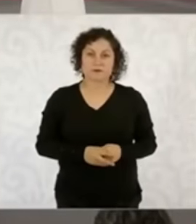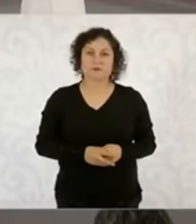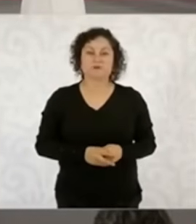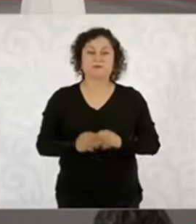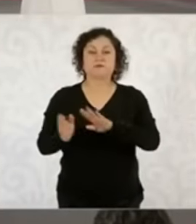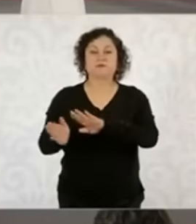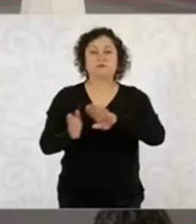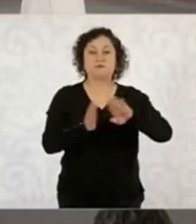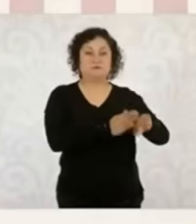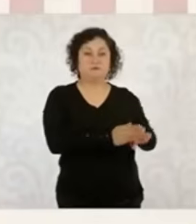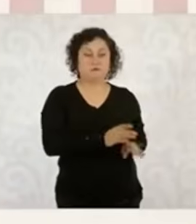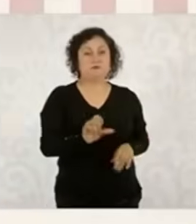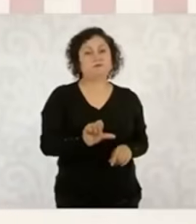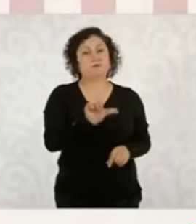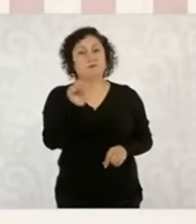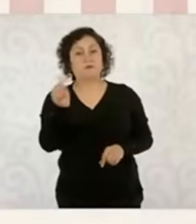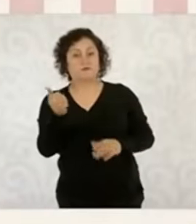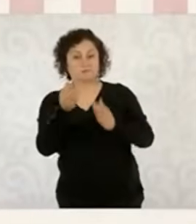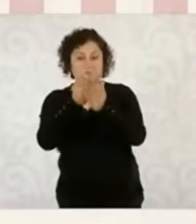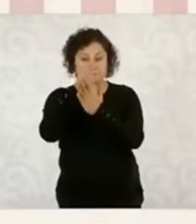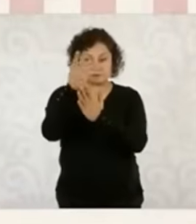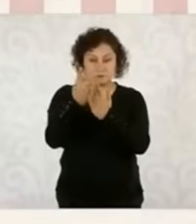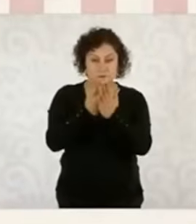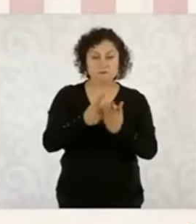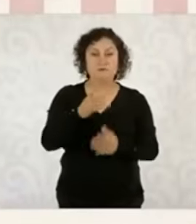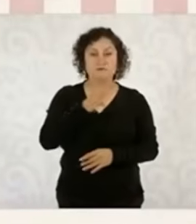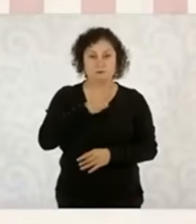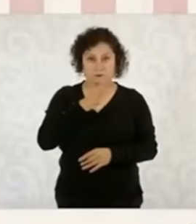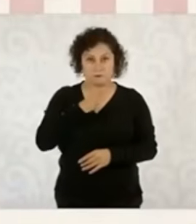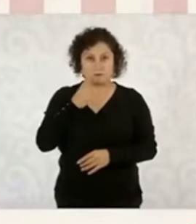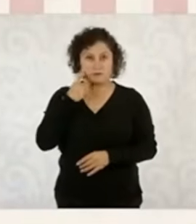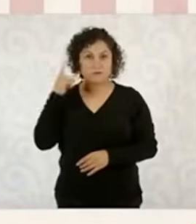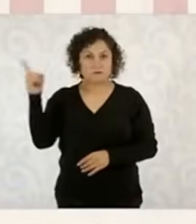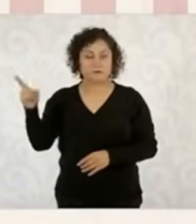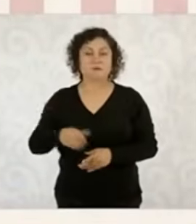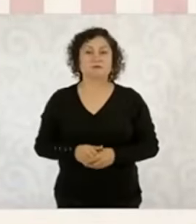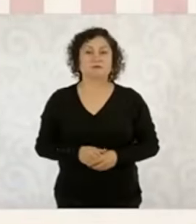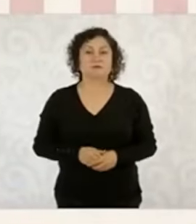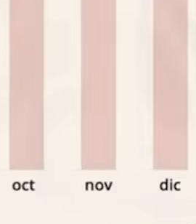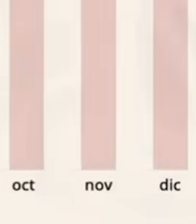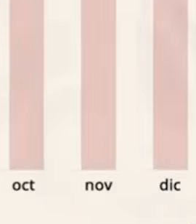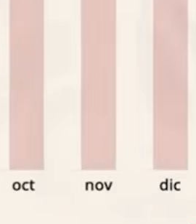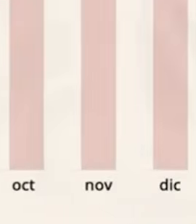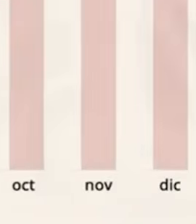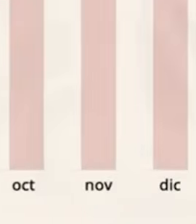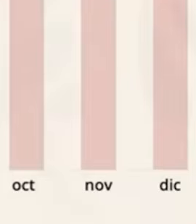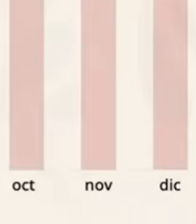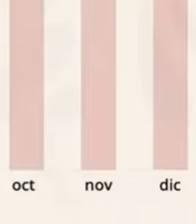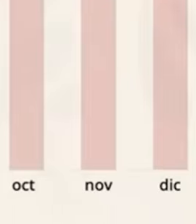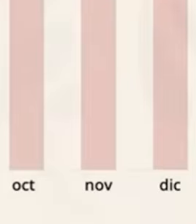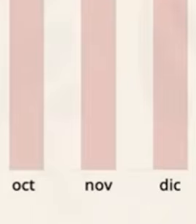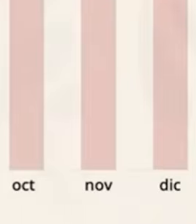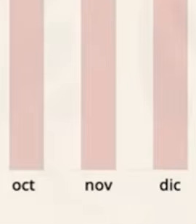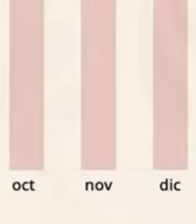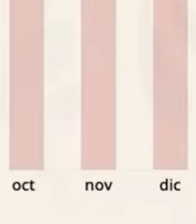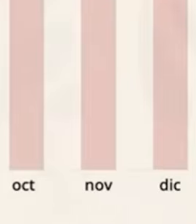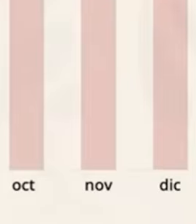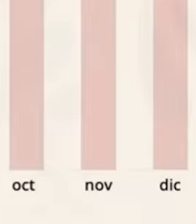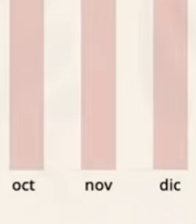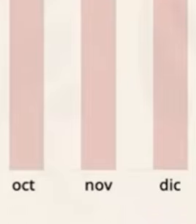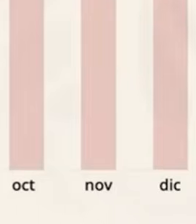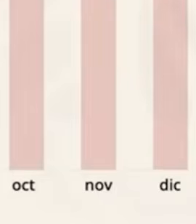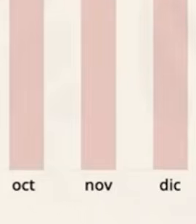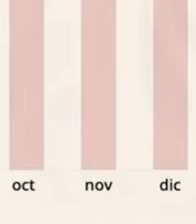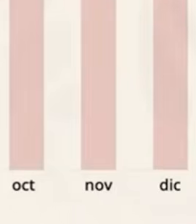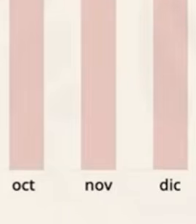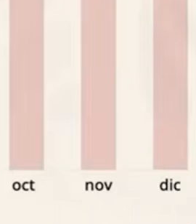Hay un programa en el Infonavit que es muy importante, que se llama, un crédito que se llama mejoramiento de vivienda. Se